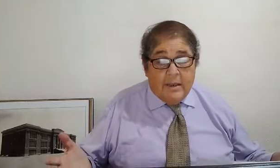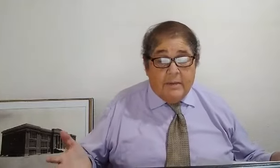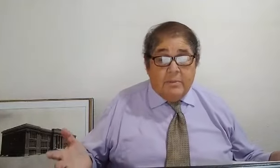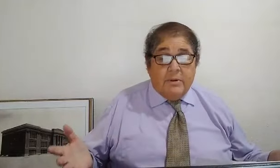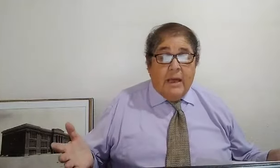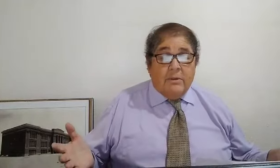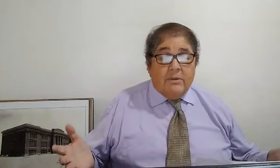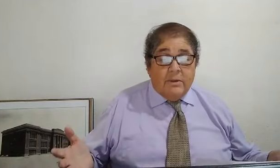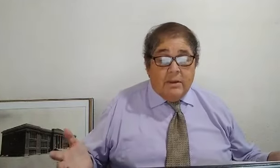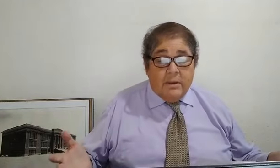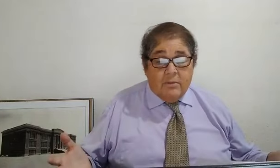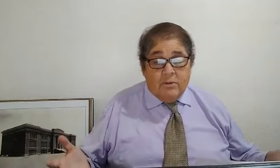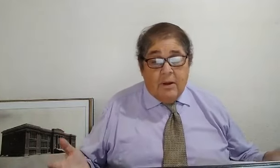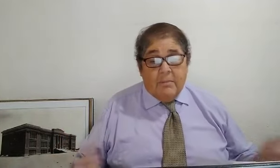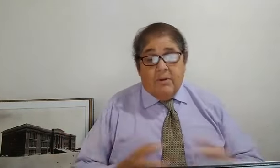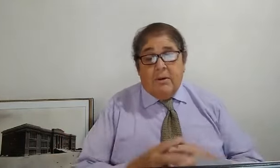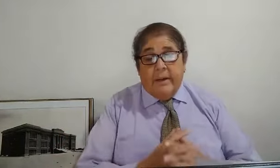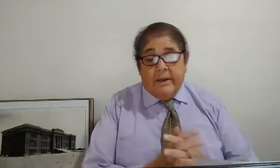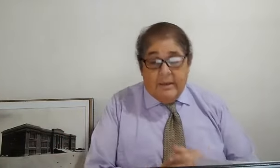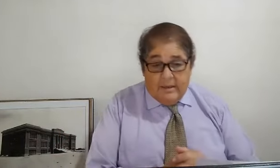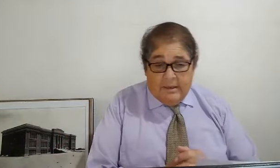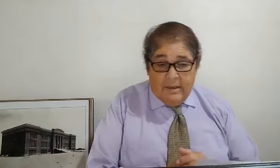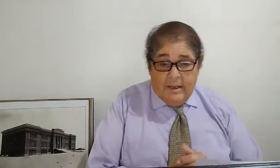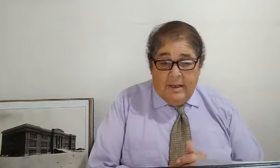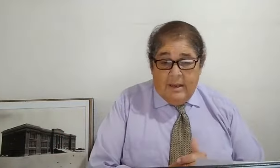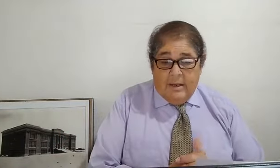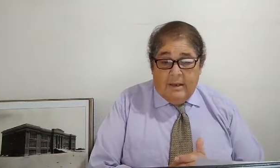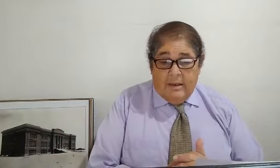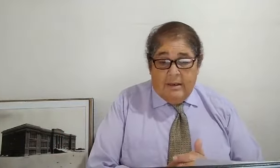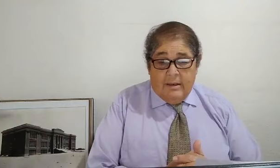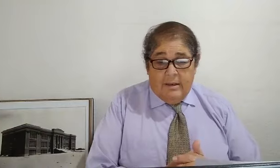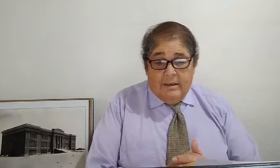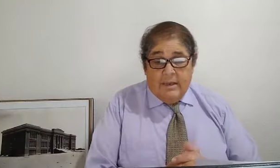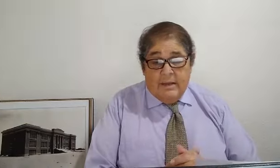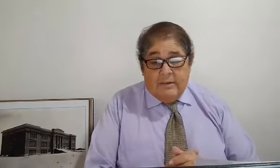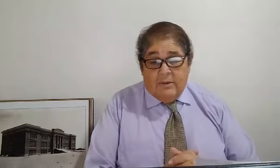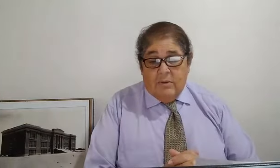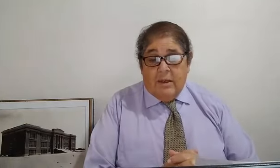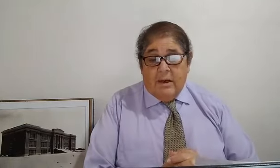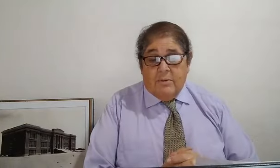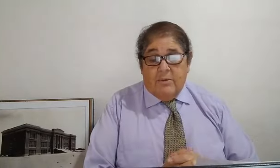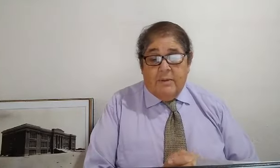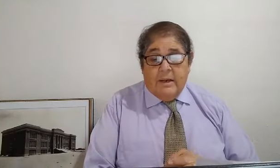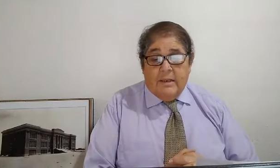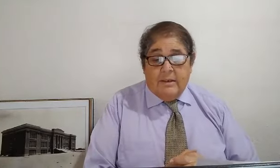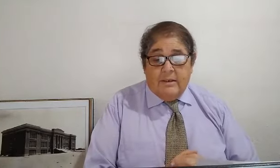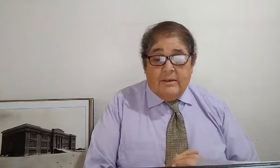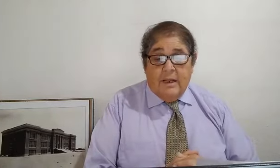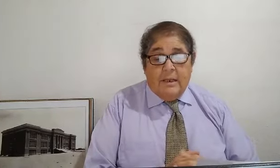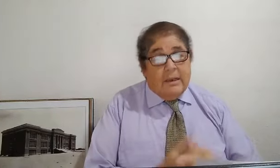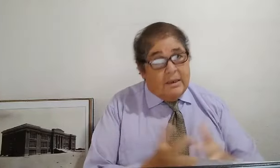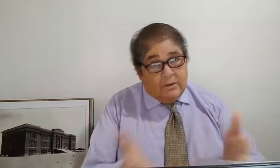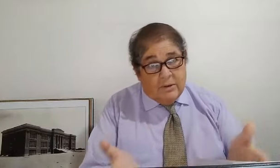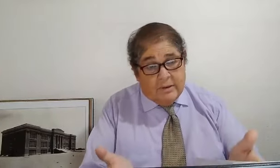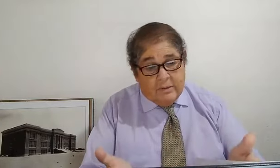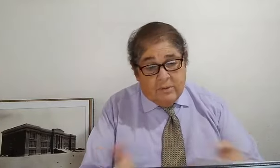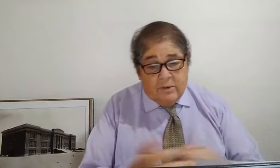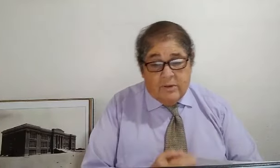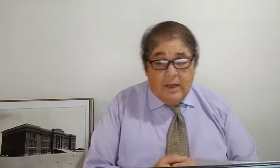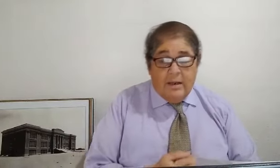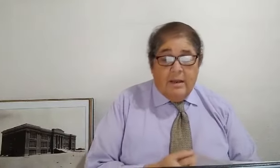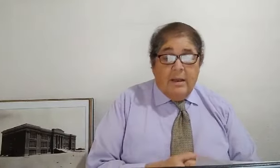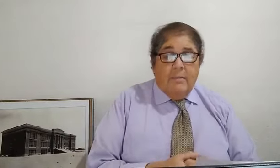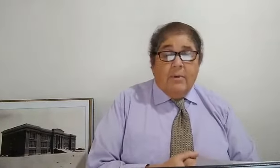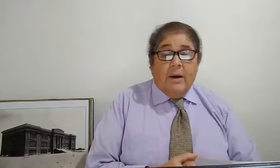de Diputados denunció a Manuel Bartlett Díaz, titular de la Comisión Federal de Electricidad, al director del Seguro